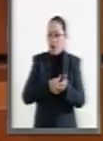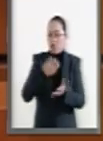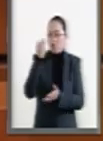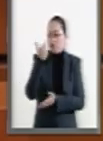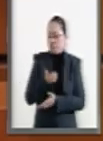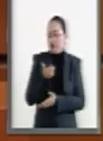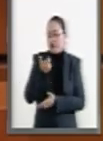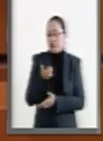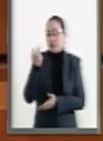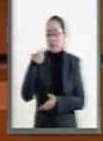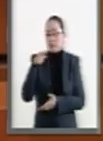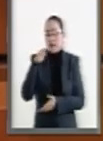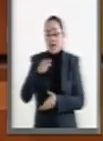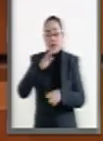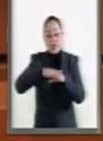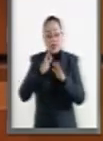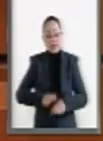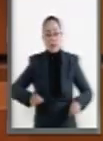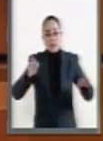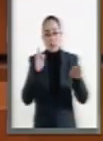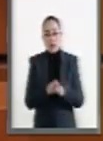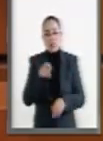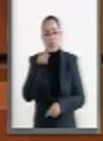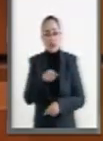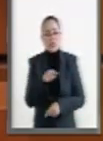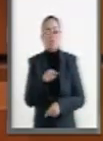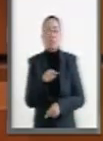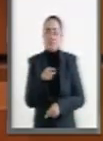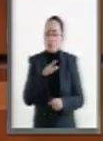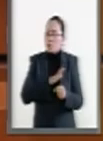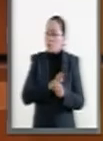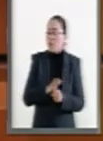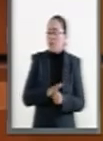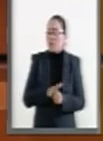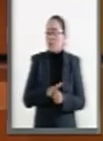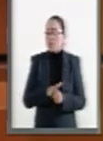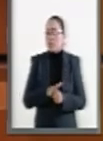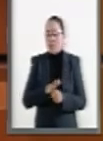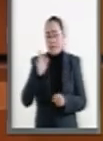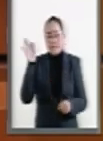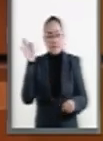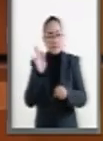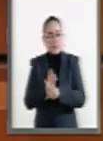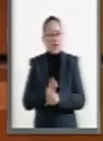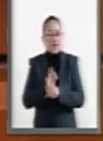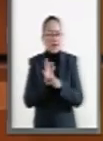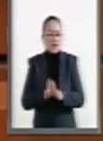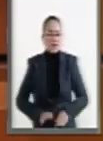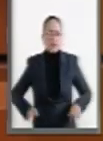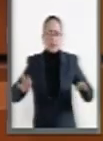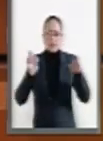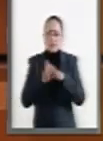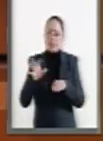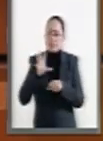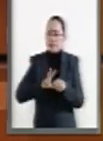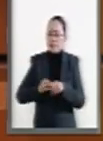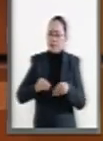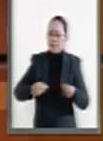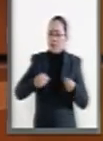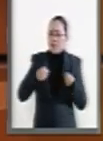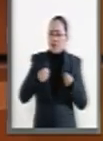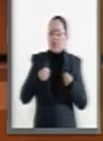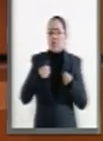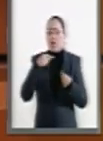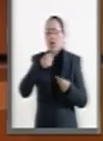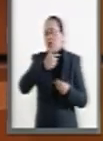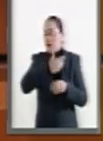recursos públicos, pero sobre todo, la parte más importante, salvaguardar la integridad, la vida y el patrimonio